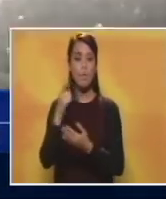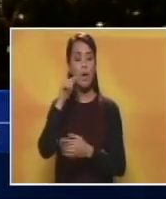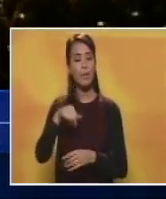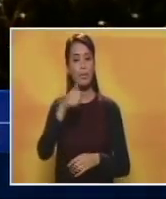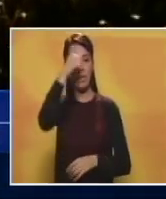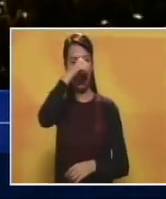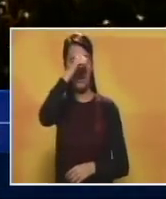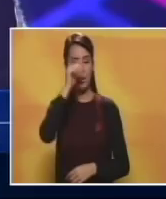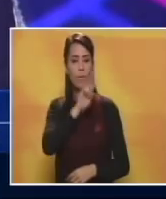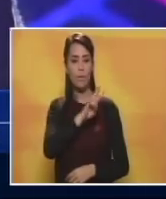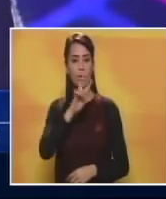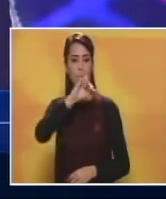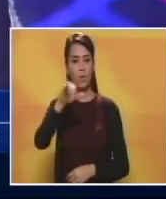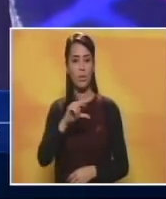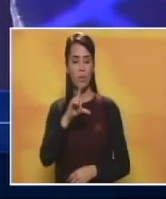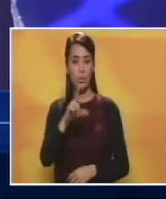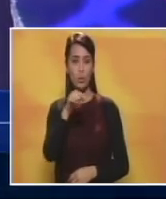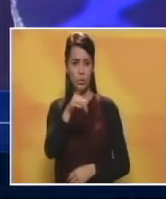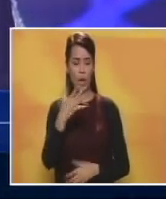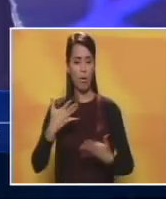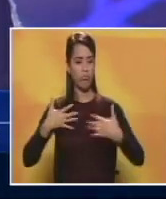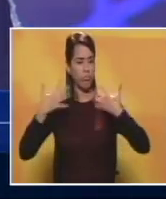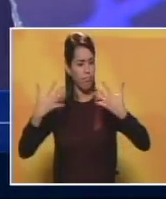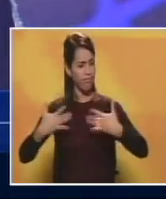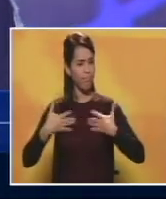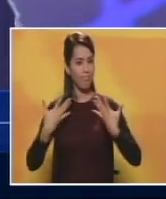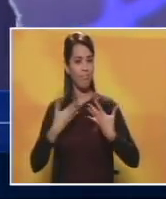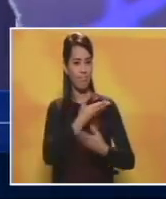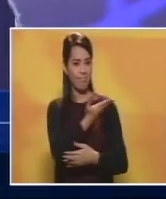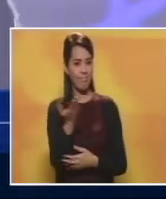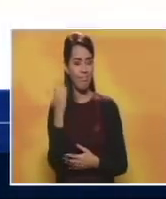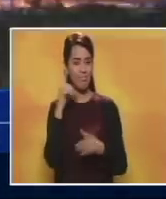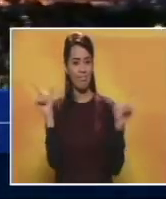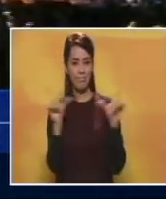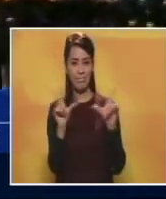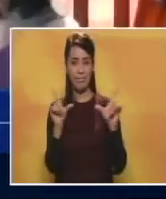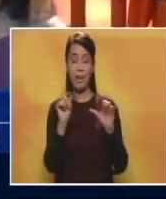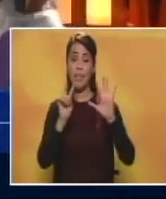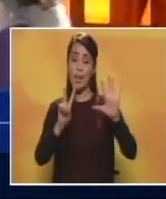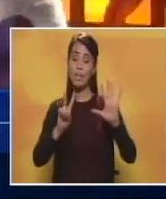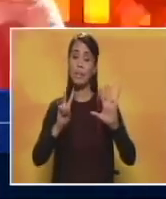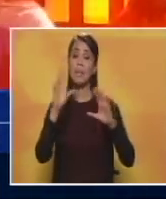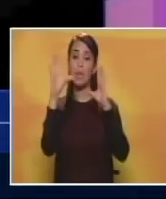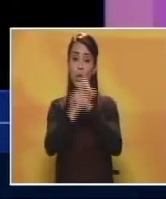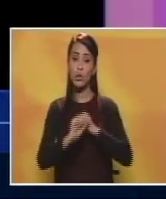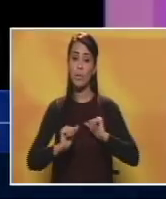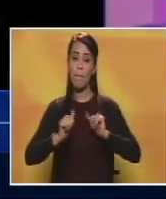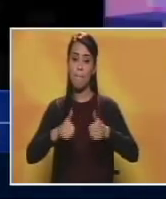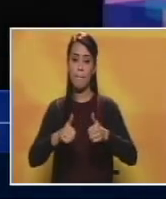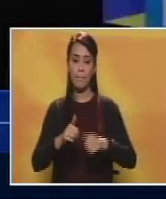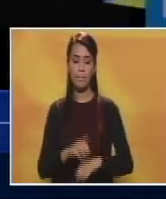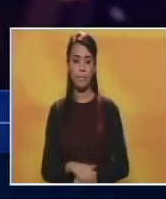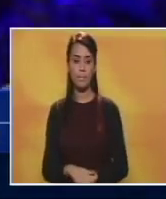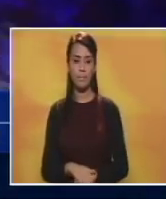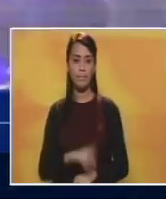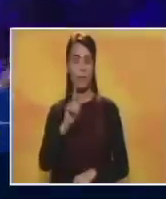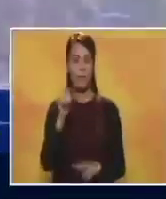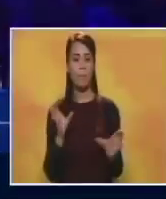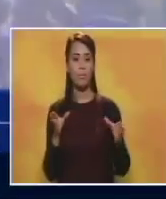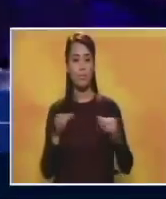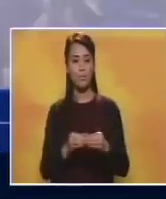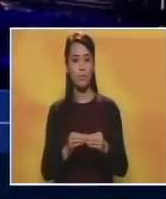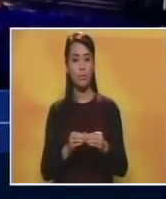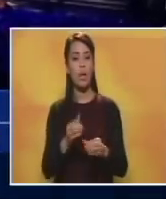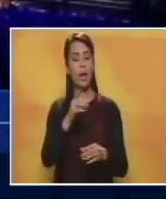este domingo 22 de julio y usted podrá disfrutarlo por nuestra pantalla a partir de las 7 de la noche. En esta edición no solo se reunirán los